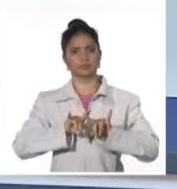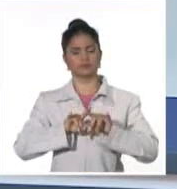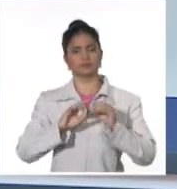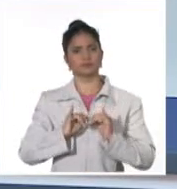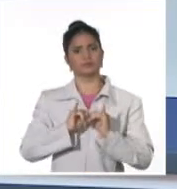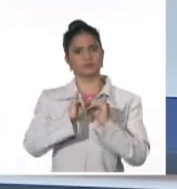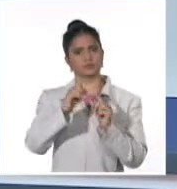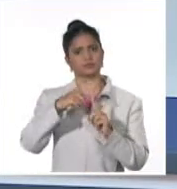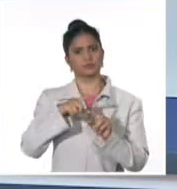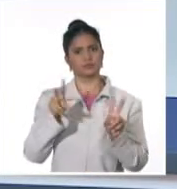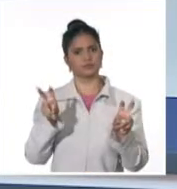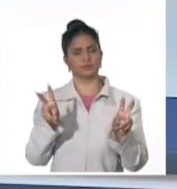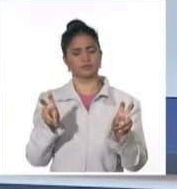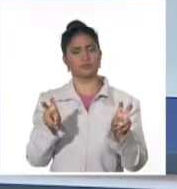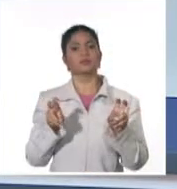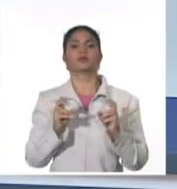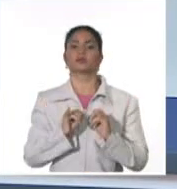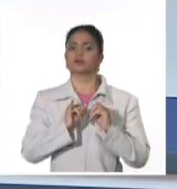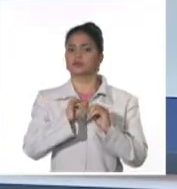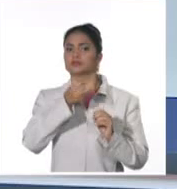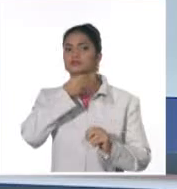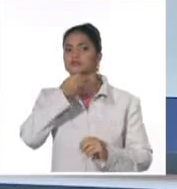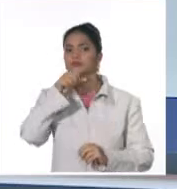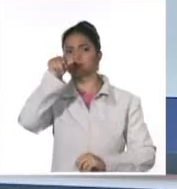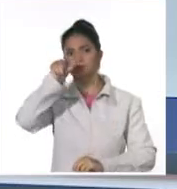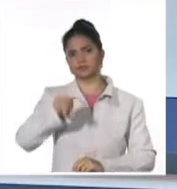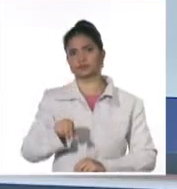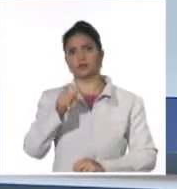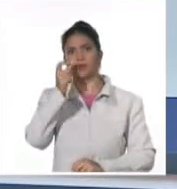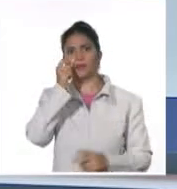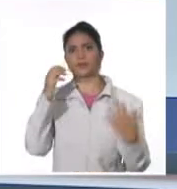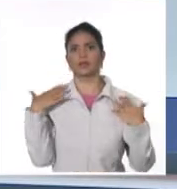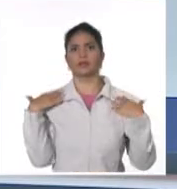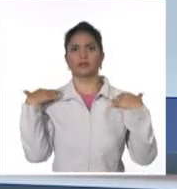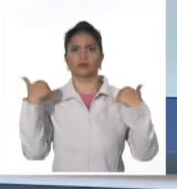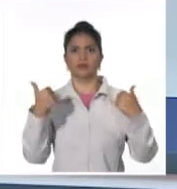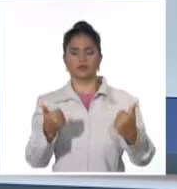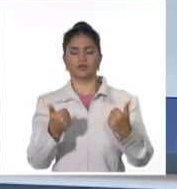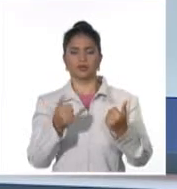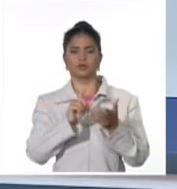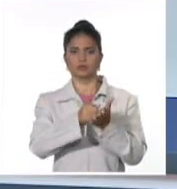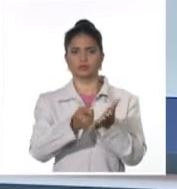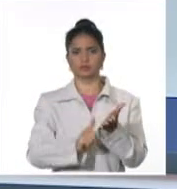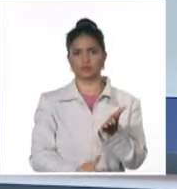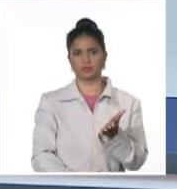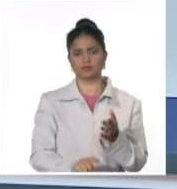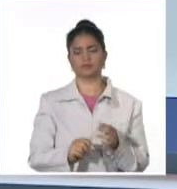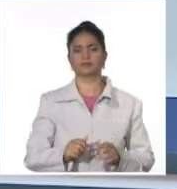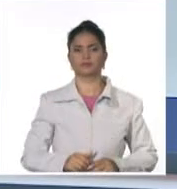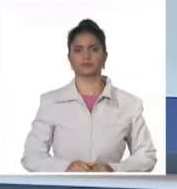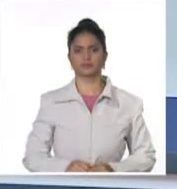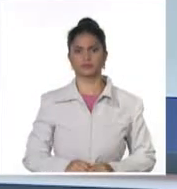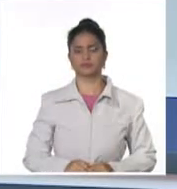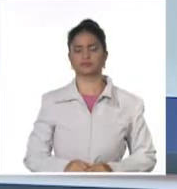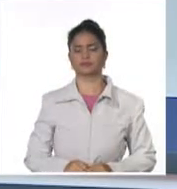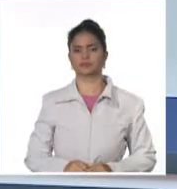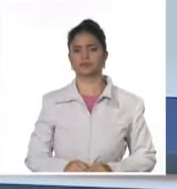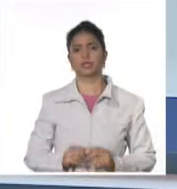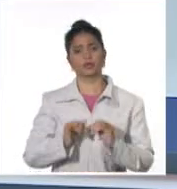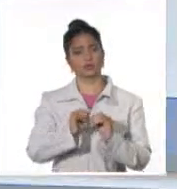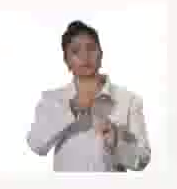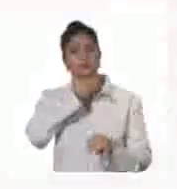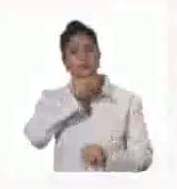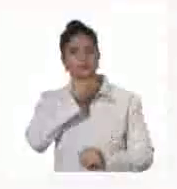tema, ofrecemos un fragmento de las declaraciones del director de Electricidad del Ministerio de Energía y Minas, ingeniero Lázaro Guerra